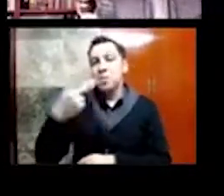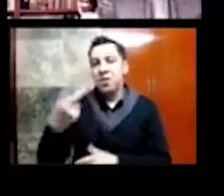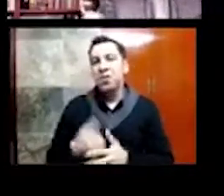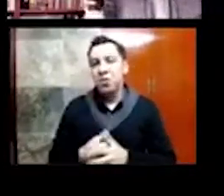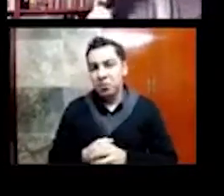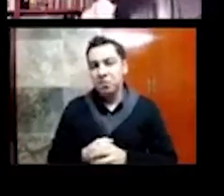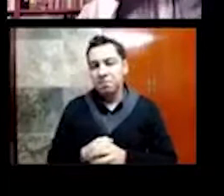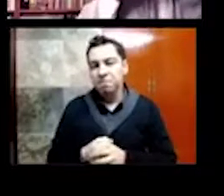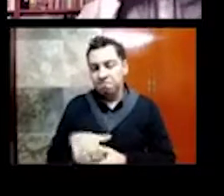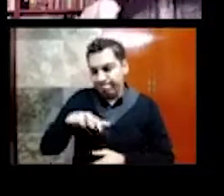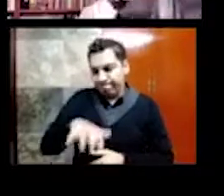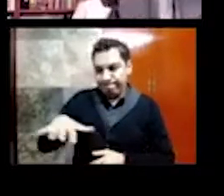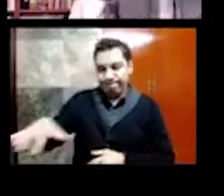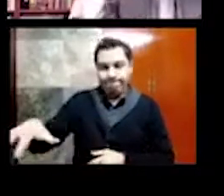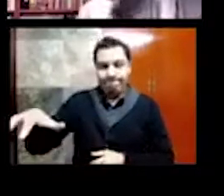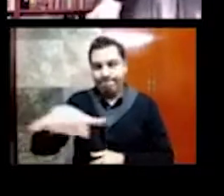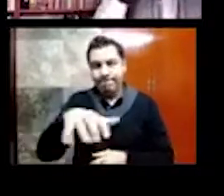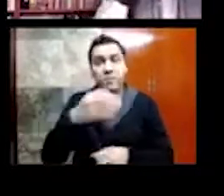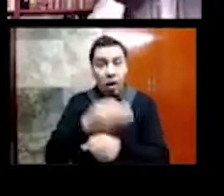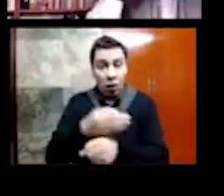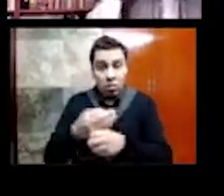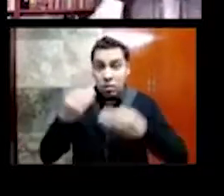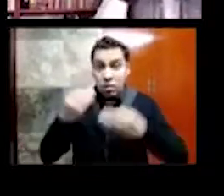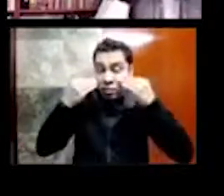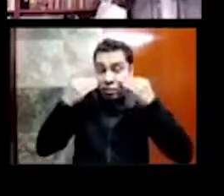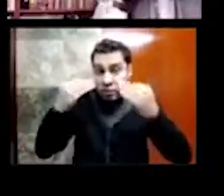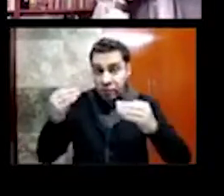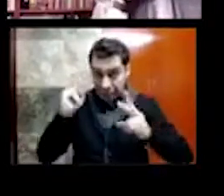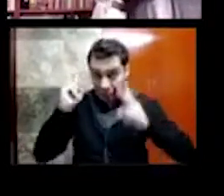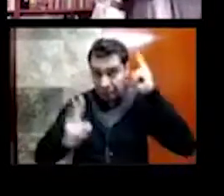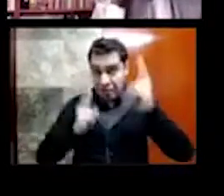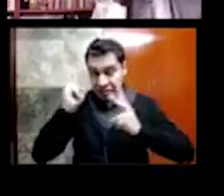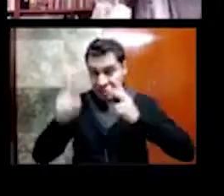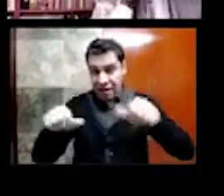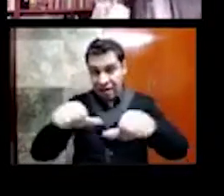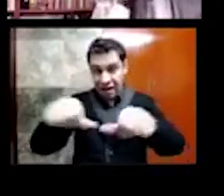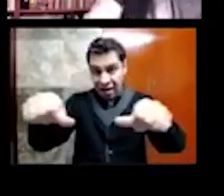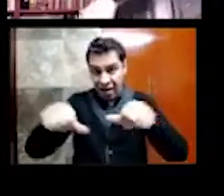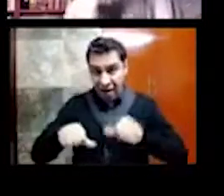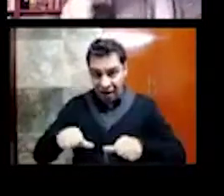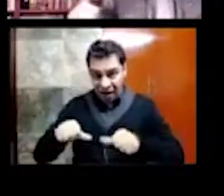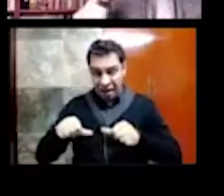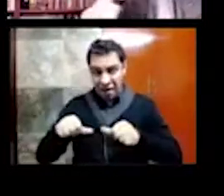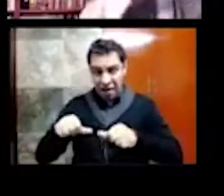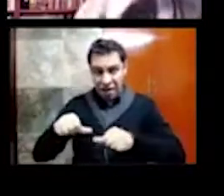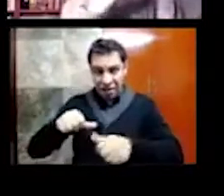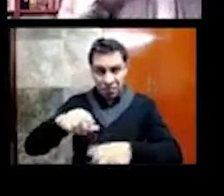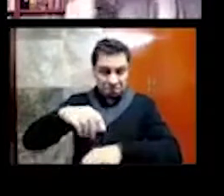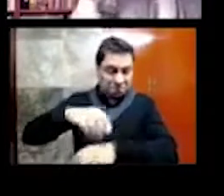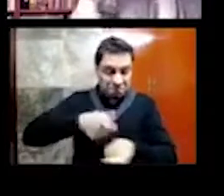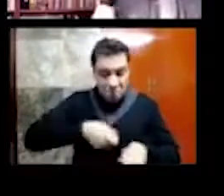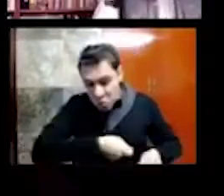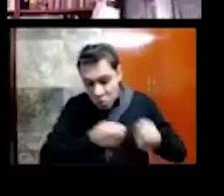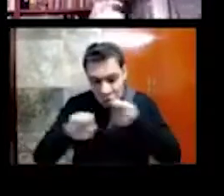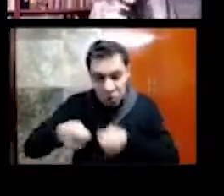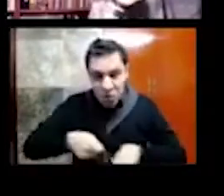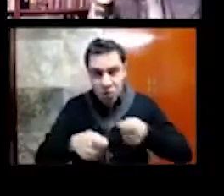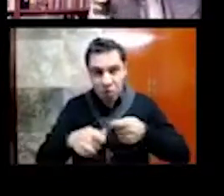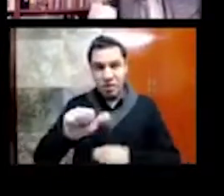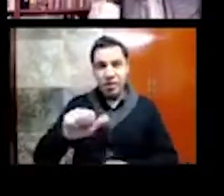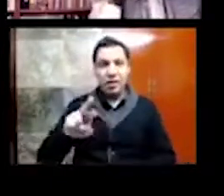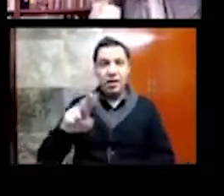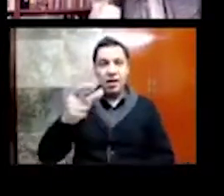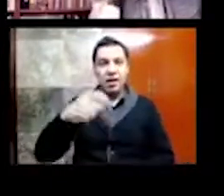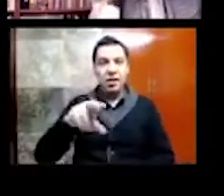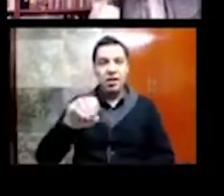auténticos asentamientos que quedaron sepultados, bueno, quedaron inundados por esta caprichosa ir y